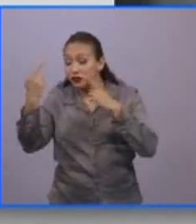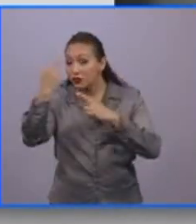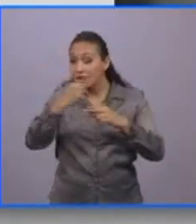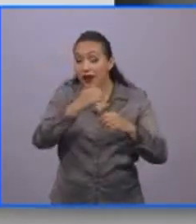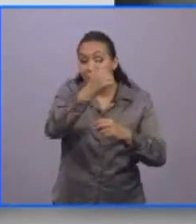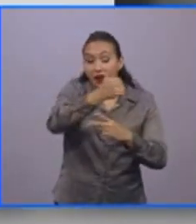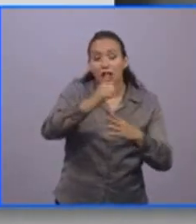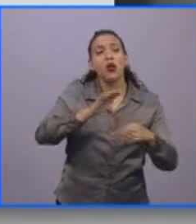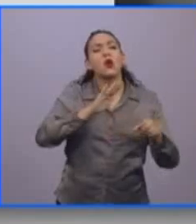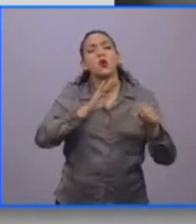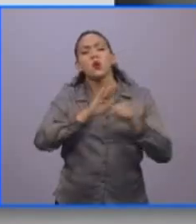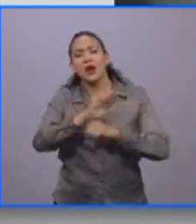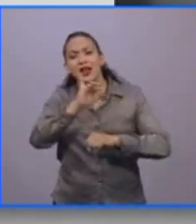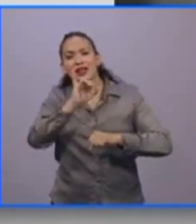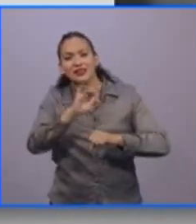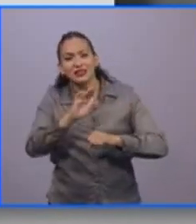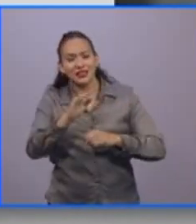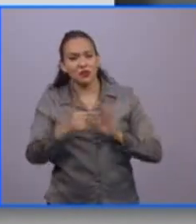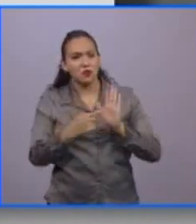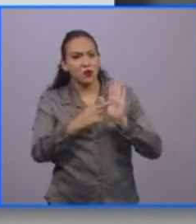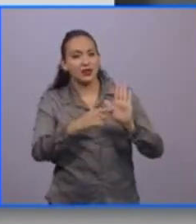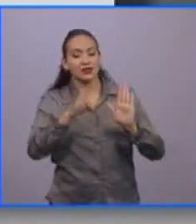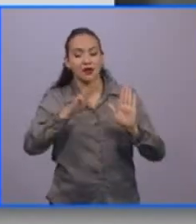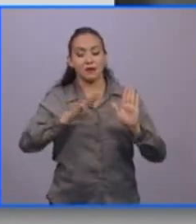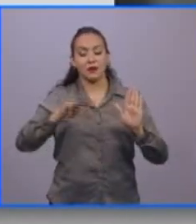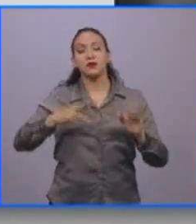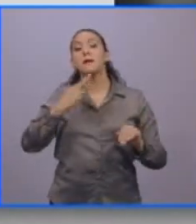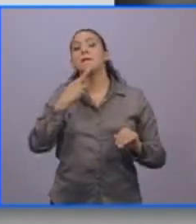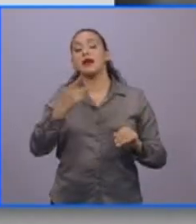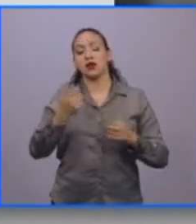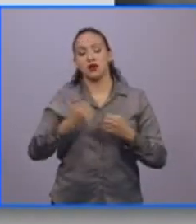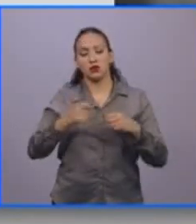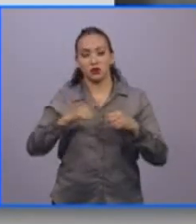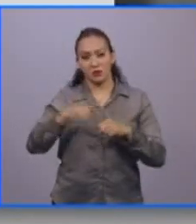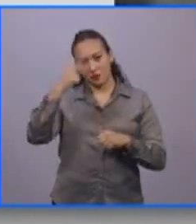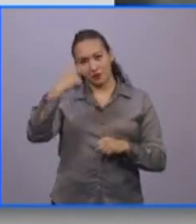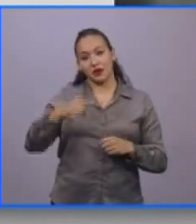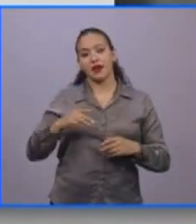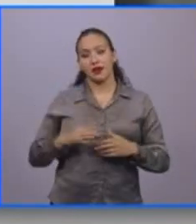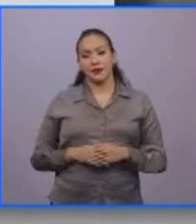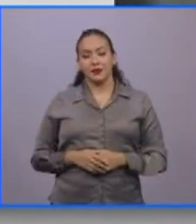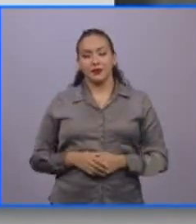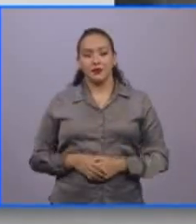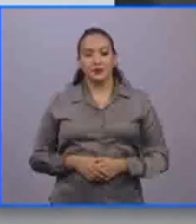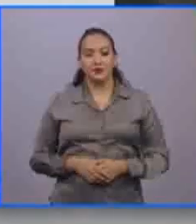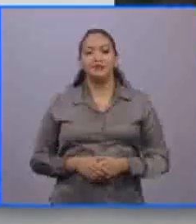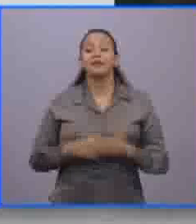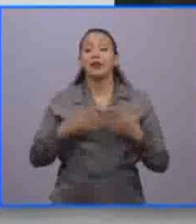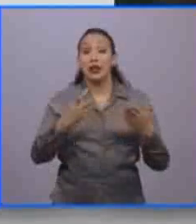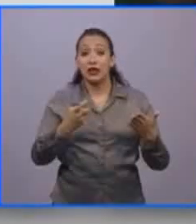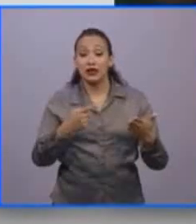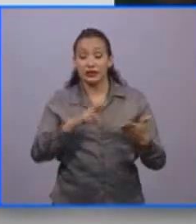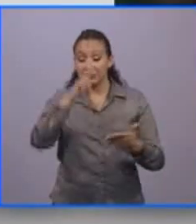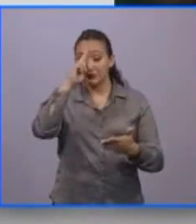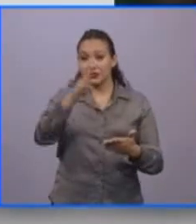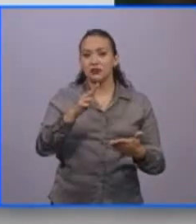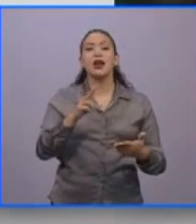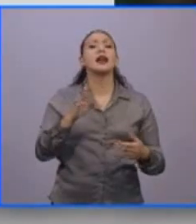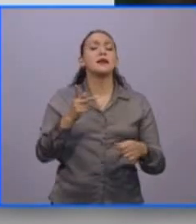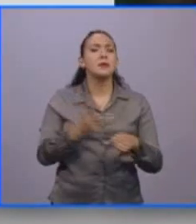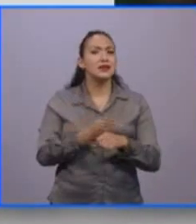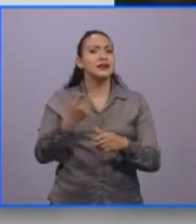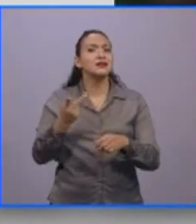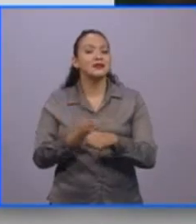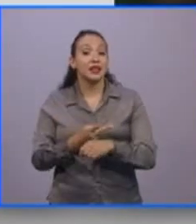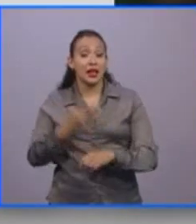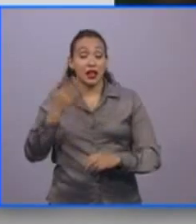reflejan realmente lo mejor de nosotros como sociedad. La violación a esta disposición se sancionará con multa